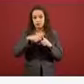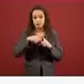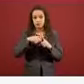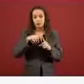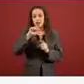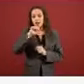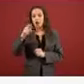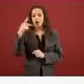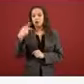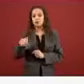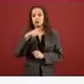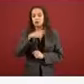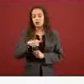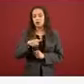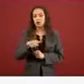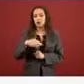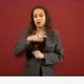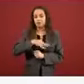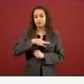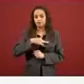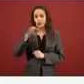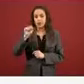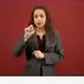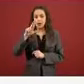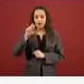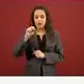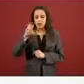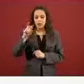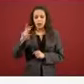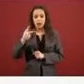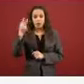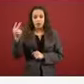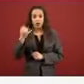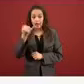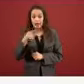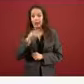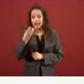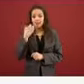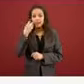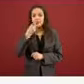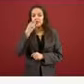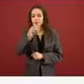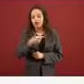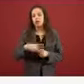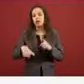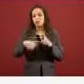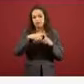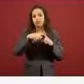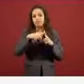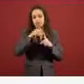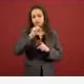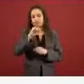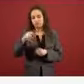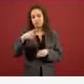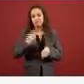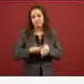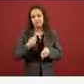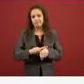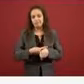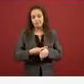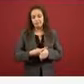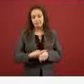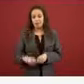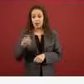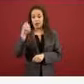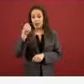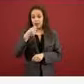SARS-CoV-2. Este es el famoso porcentaje de positividad. Quiere decir, de cada 100 personas que tienen fiebre, dolor